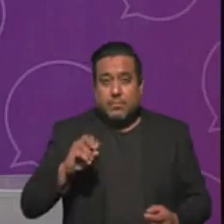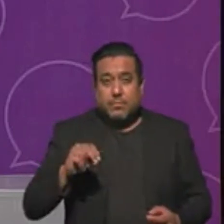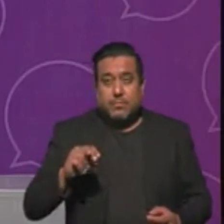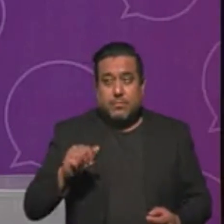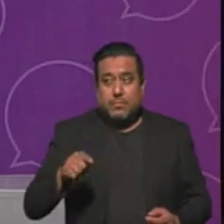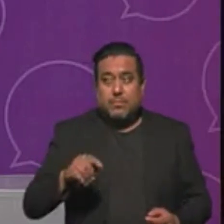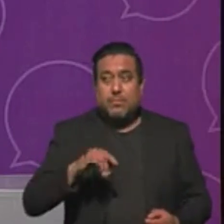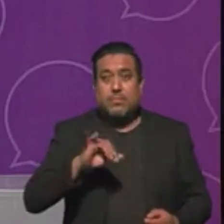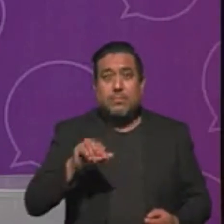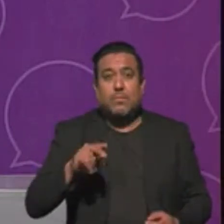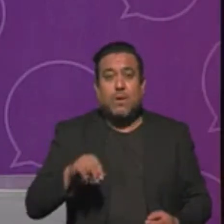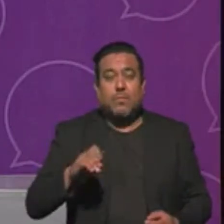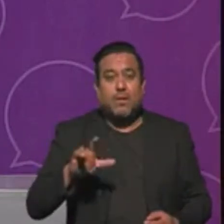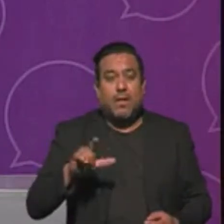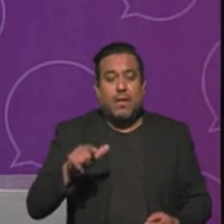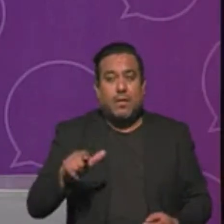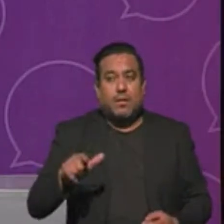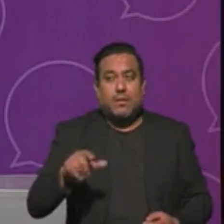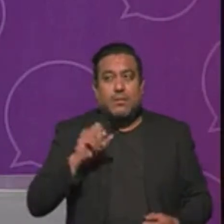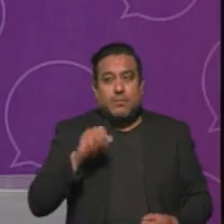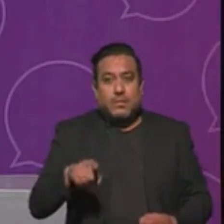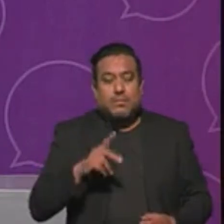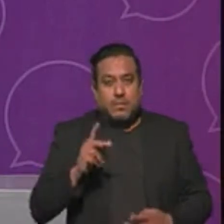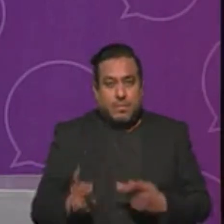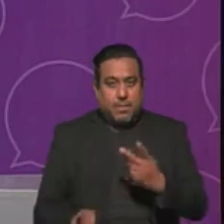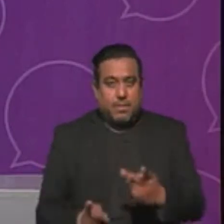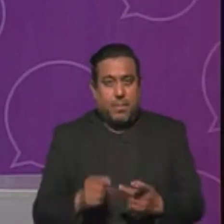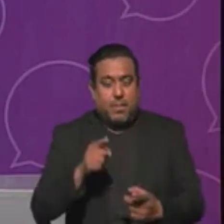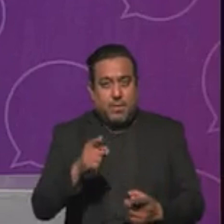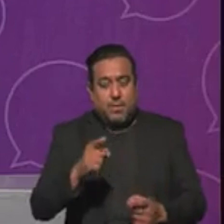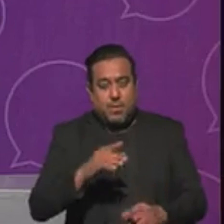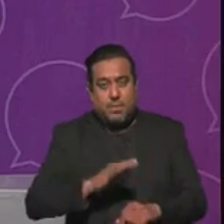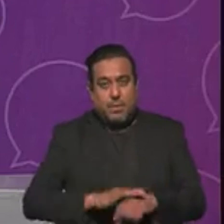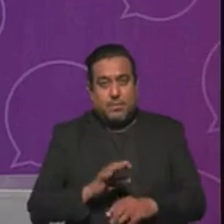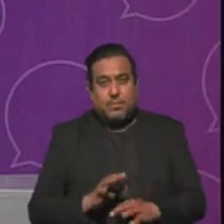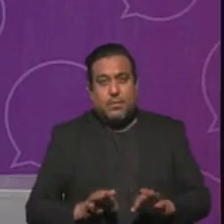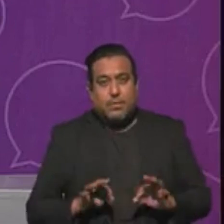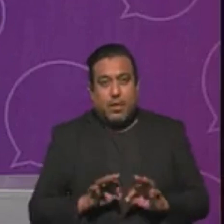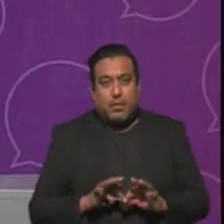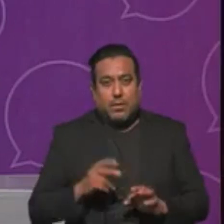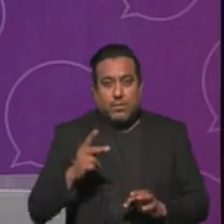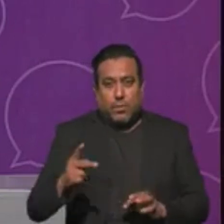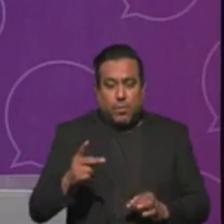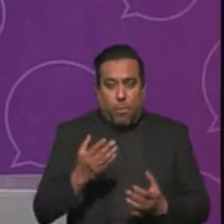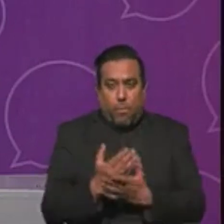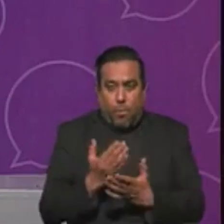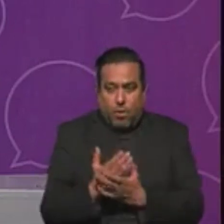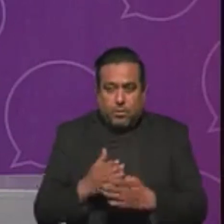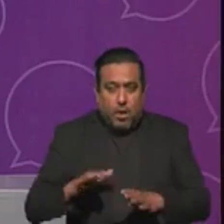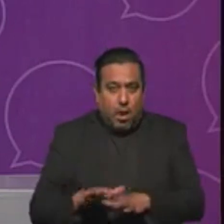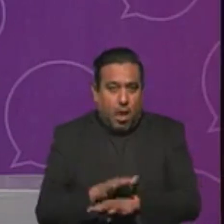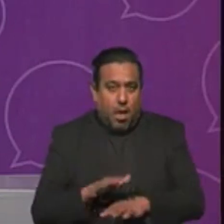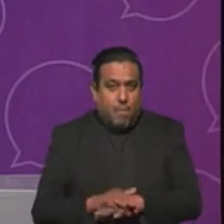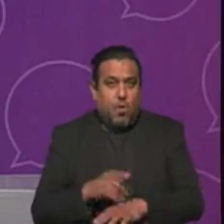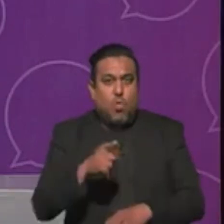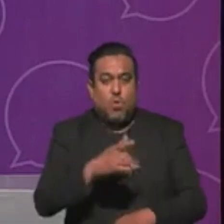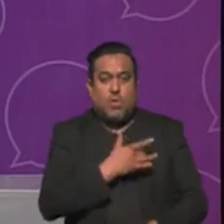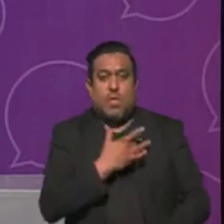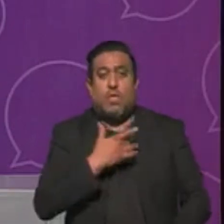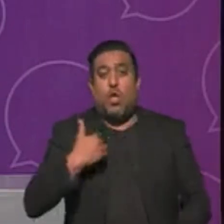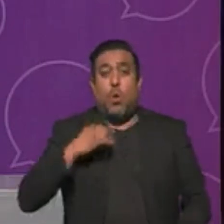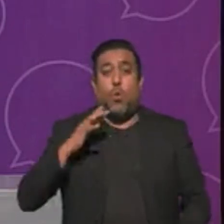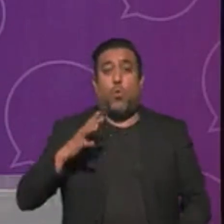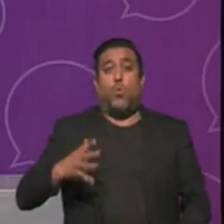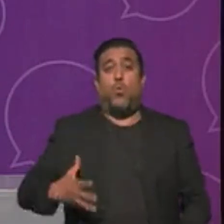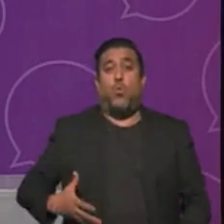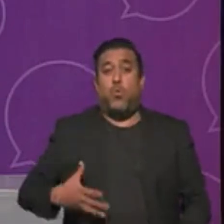Miguel Ramírez snchez repito La pregunta es de su relevancia que sus propuestas y cambios se lleven el mérito o reconocimiento durante